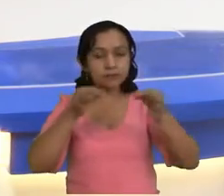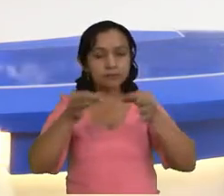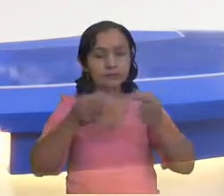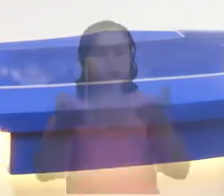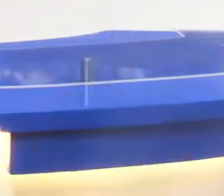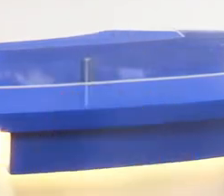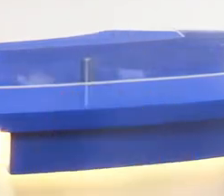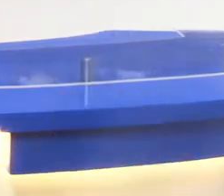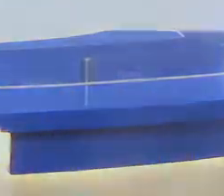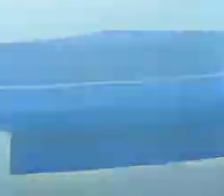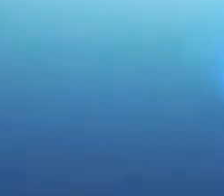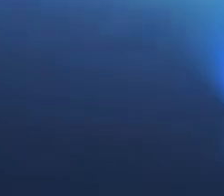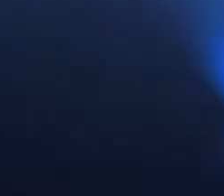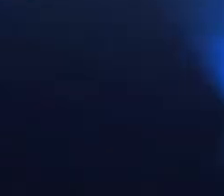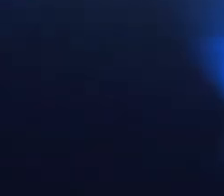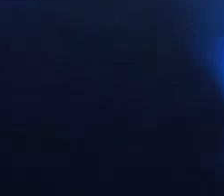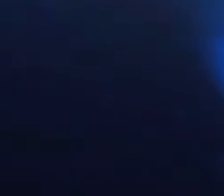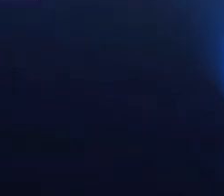completo.